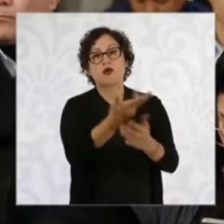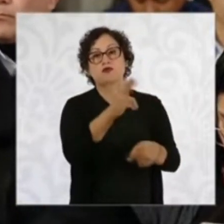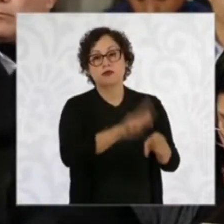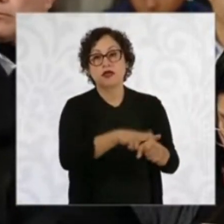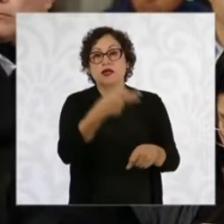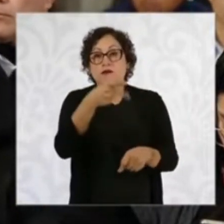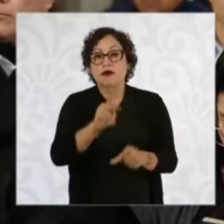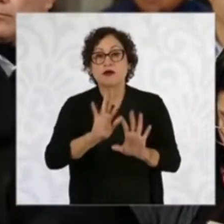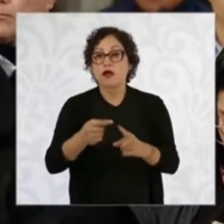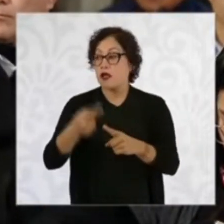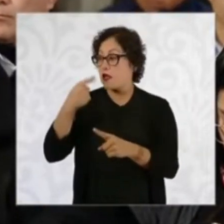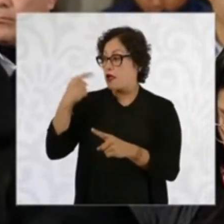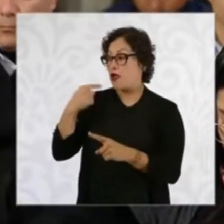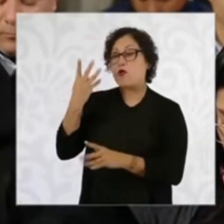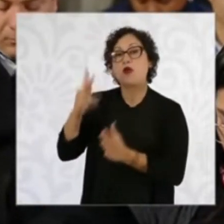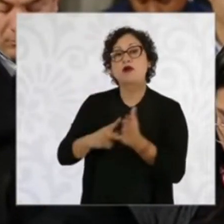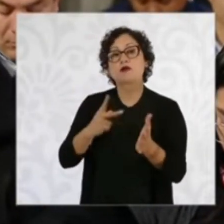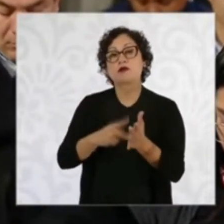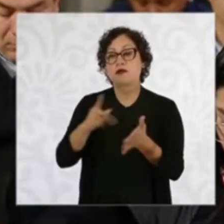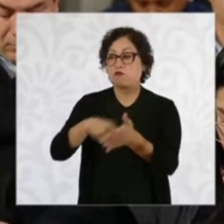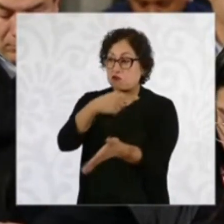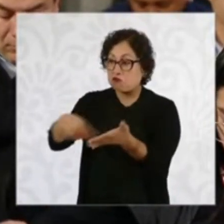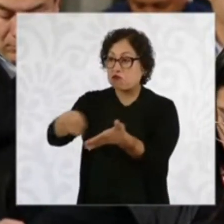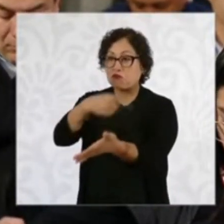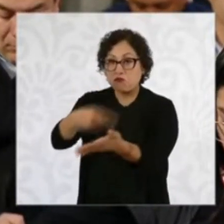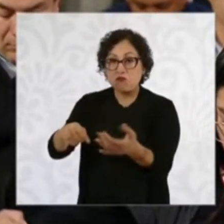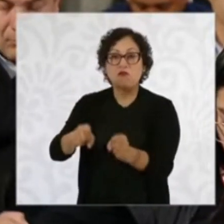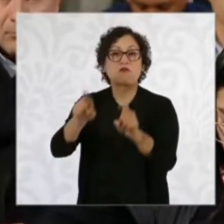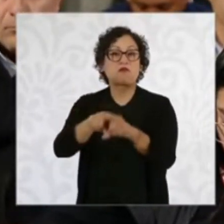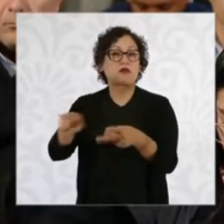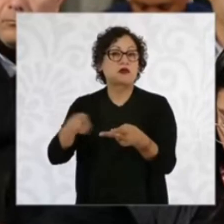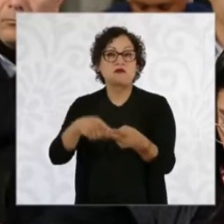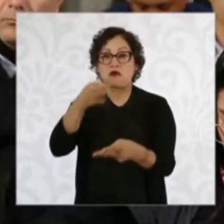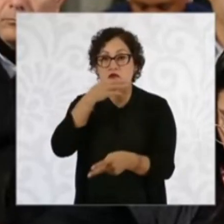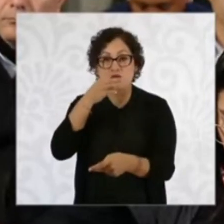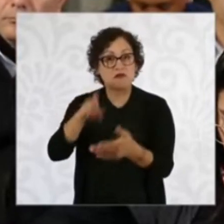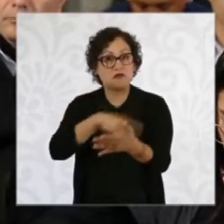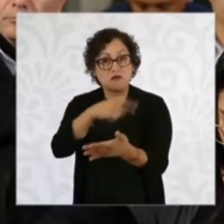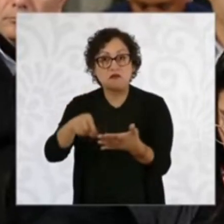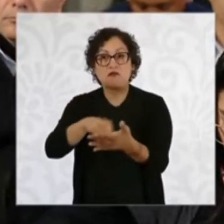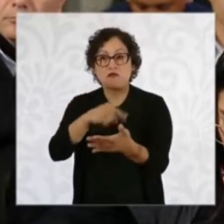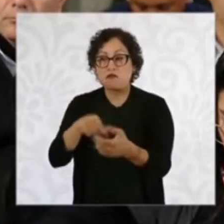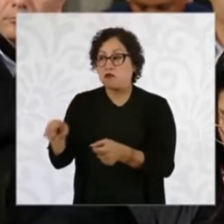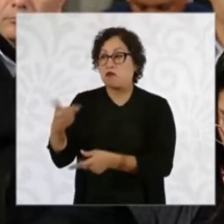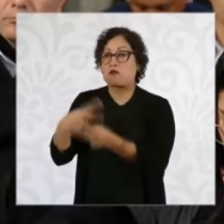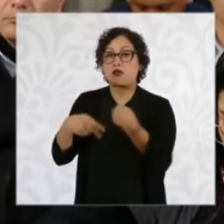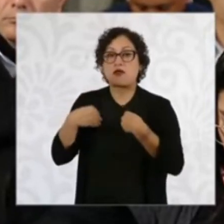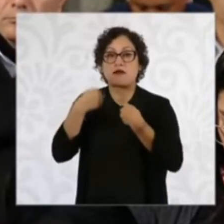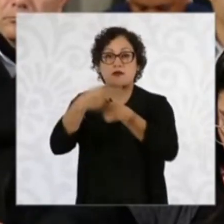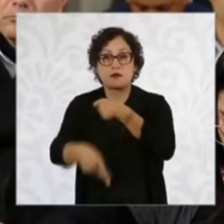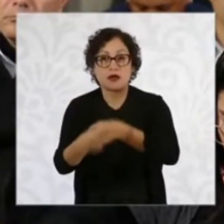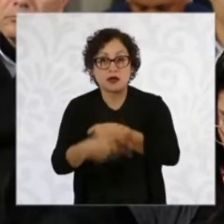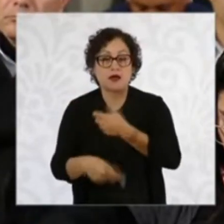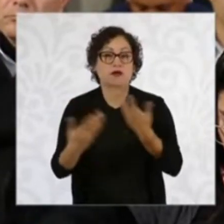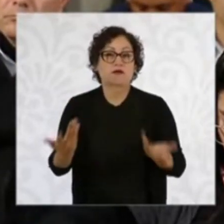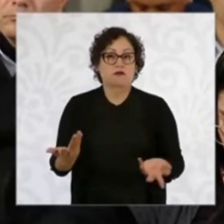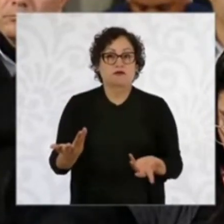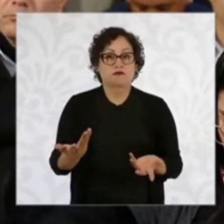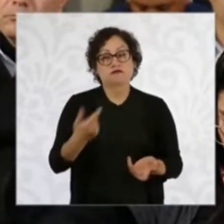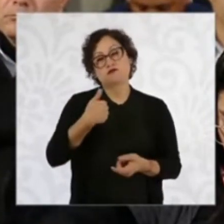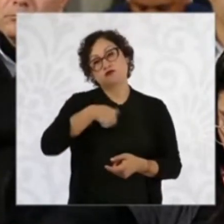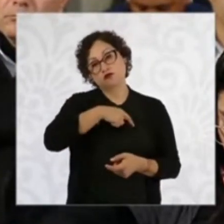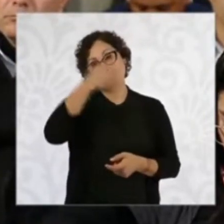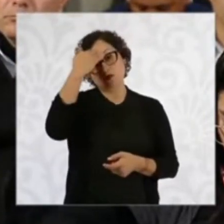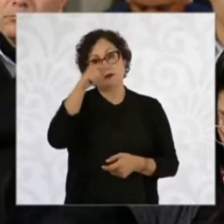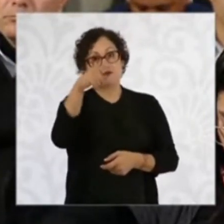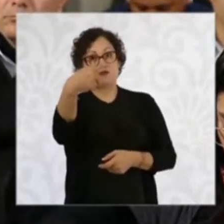cancela porque no hay, ¿no? Las citas canceladas, falta de medicamentos y la ausencia de terapias necesarias han puesto en riesgo su vida y su recuperación. Sabemos que bajo su liderazgo